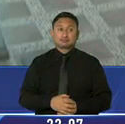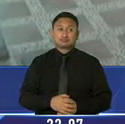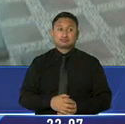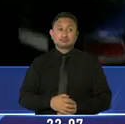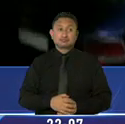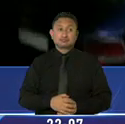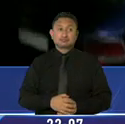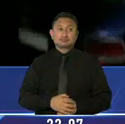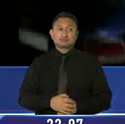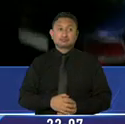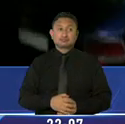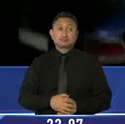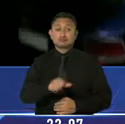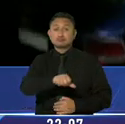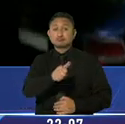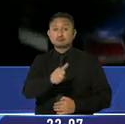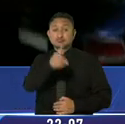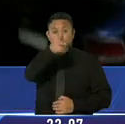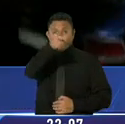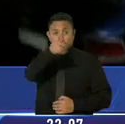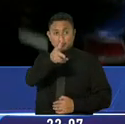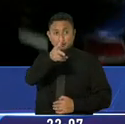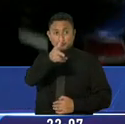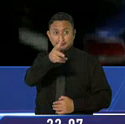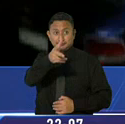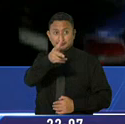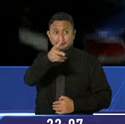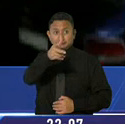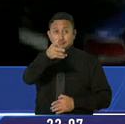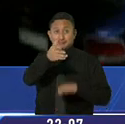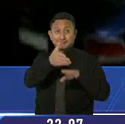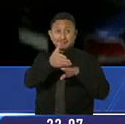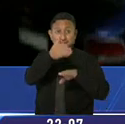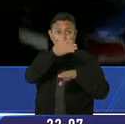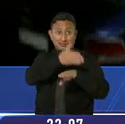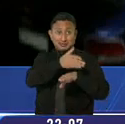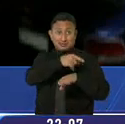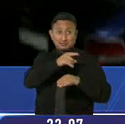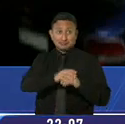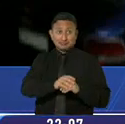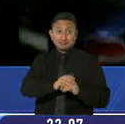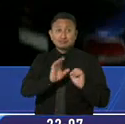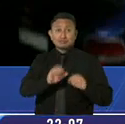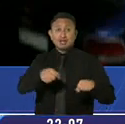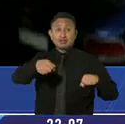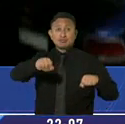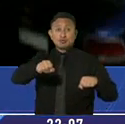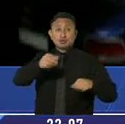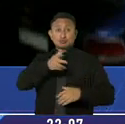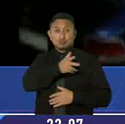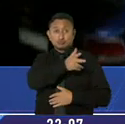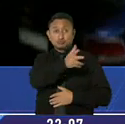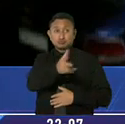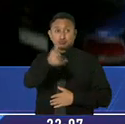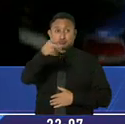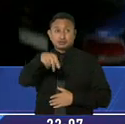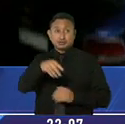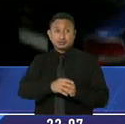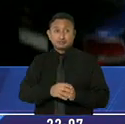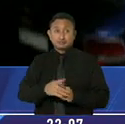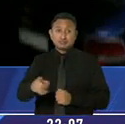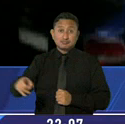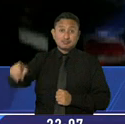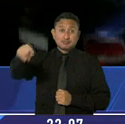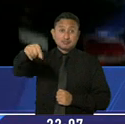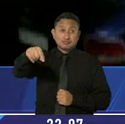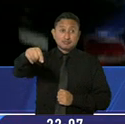Desde otra cámara se puede observar que segundos antes llegaron sobre una motocicleta, avanzaron hasta la esquina,